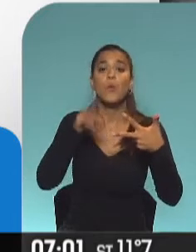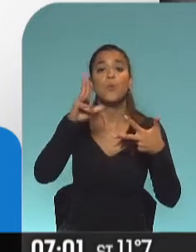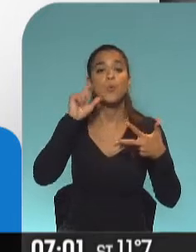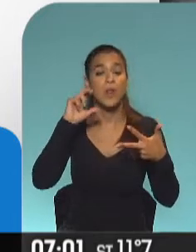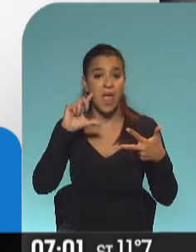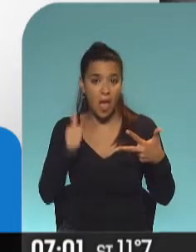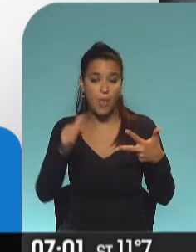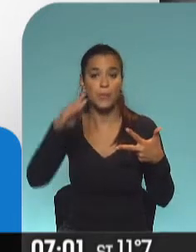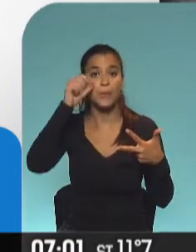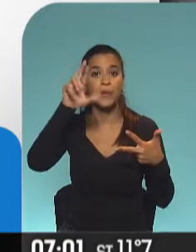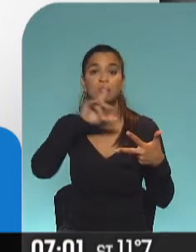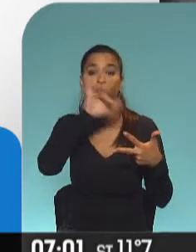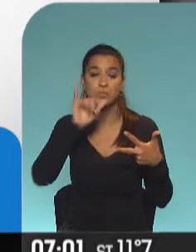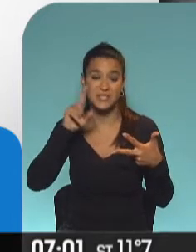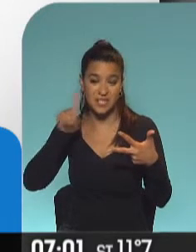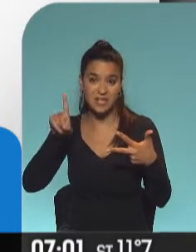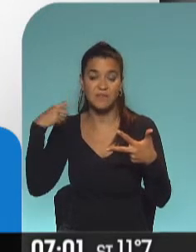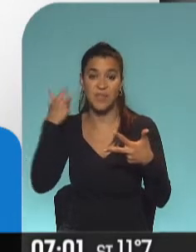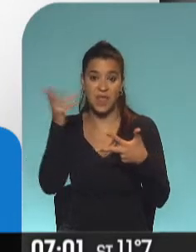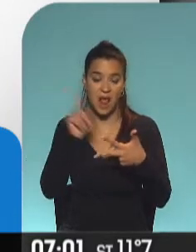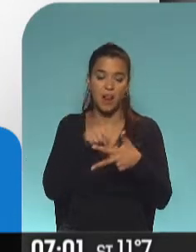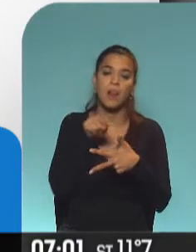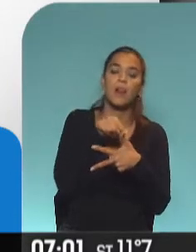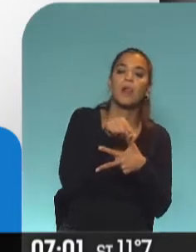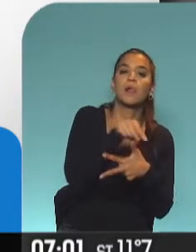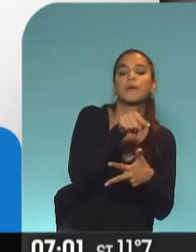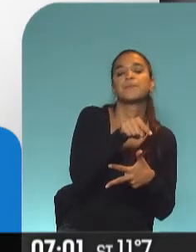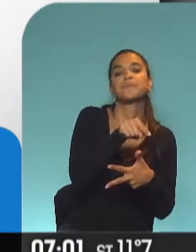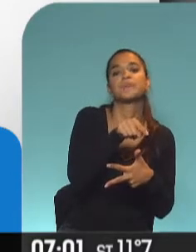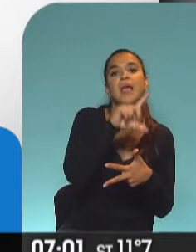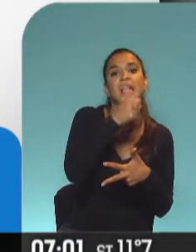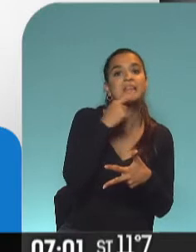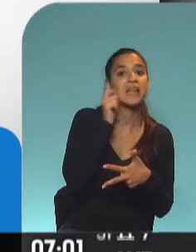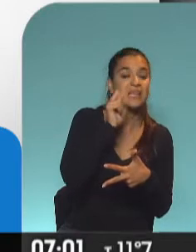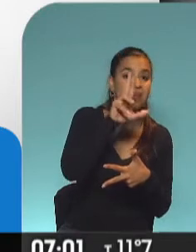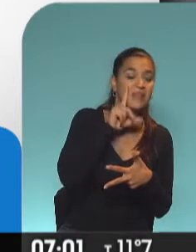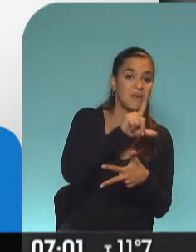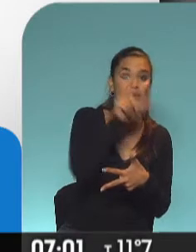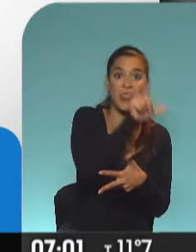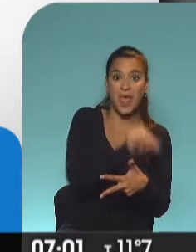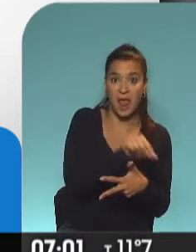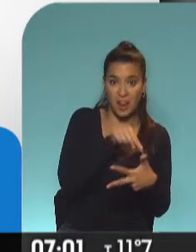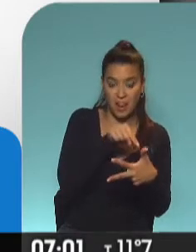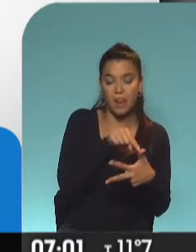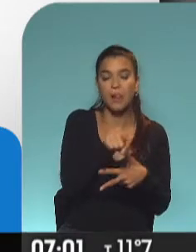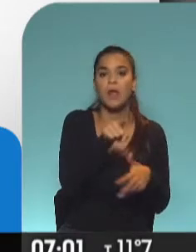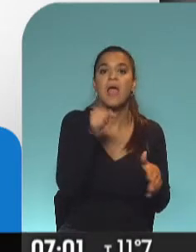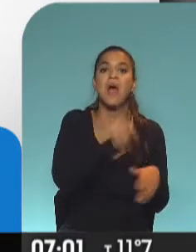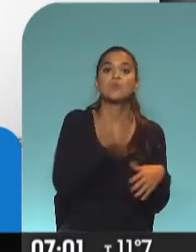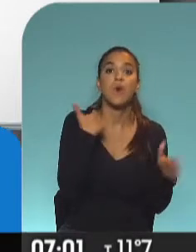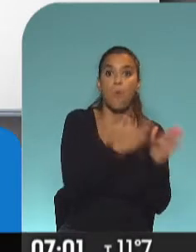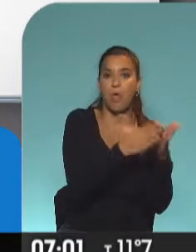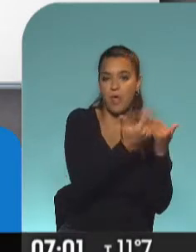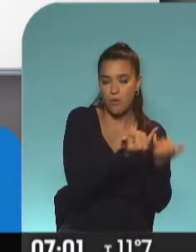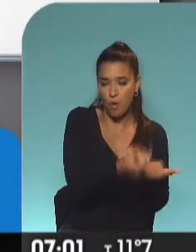Federal, Germán Castelli en el Tribunal Oral Federal número 7, que es el tribunal que tiene asignada la causa Cuaderno. ¿Es vinculante la